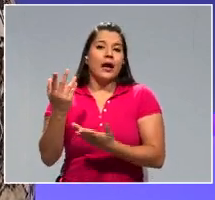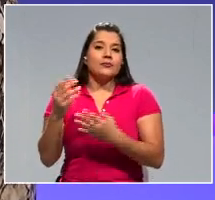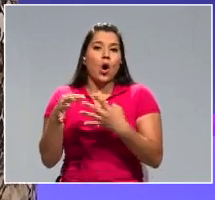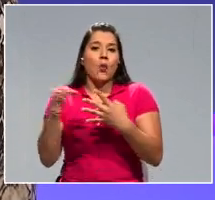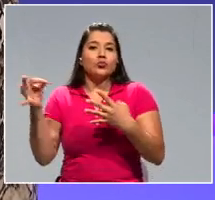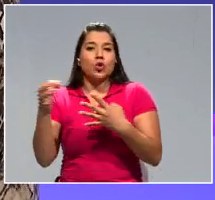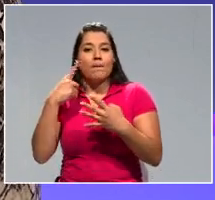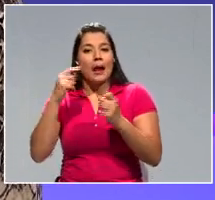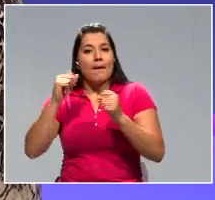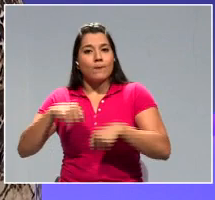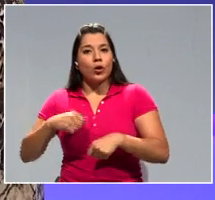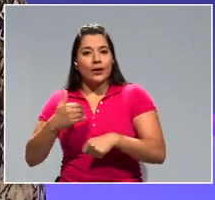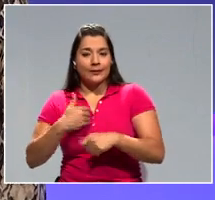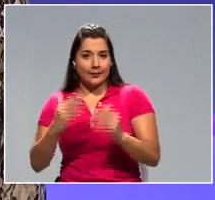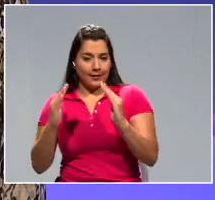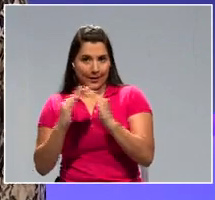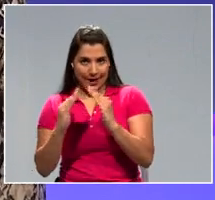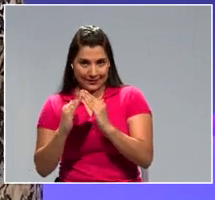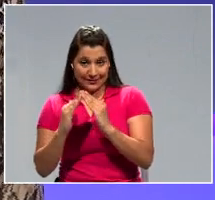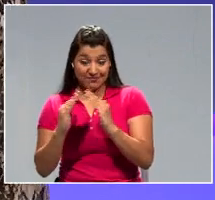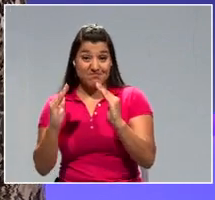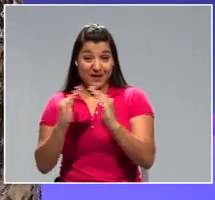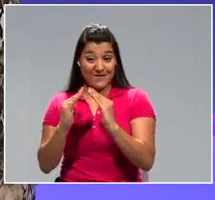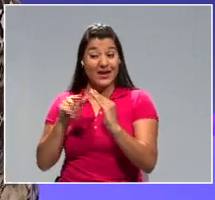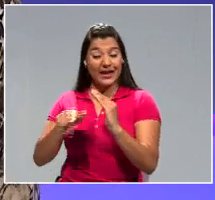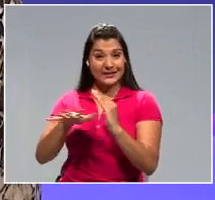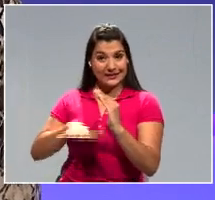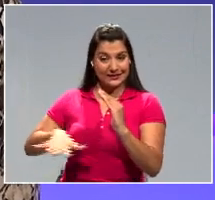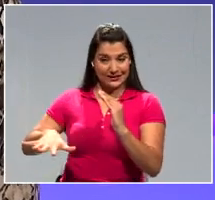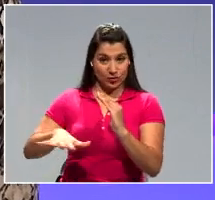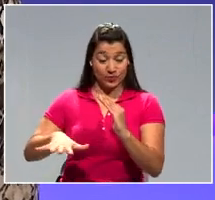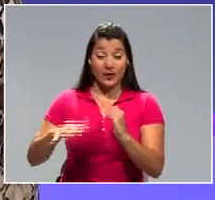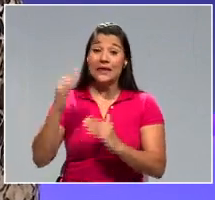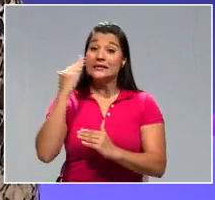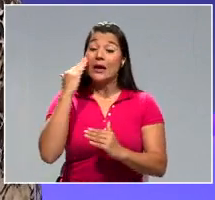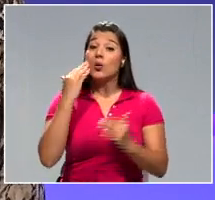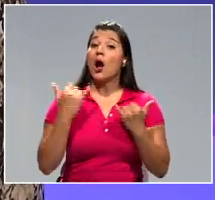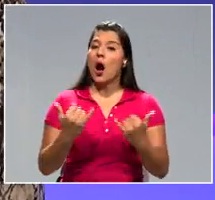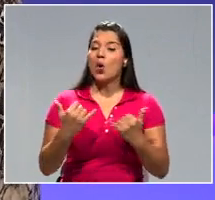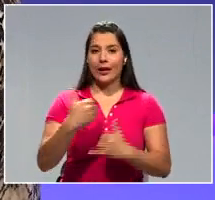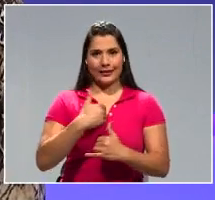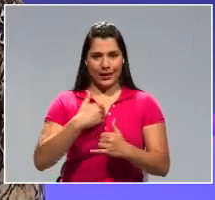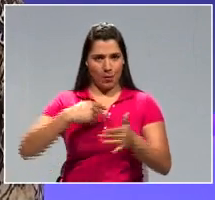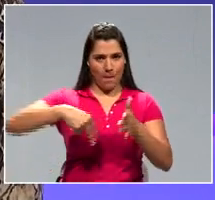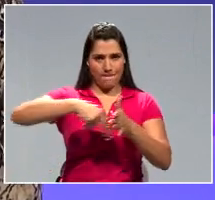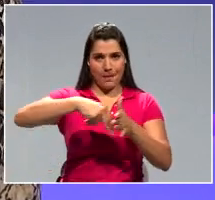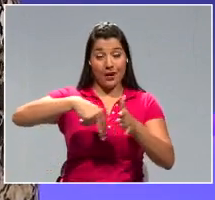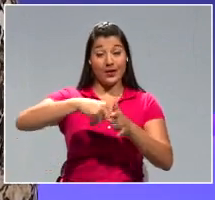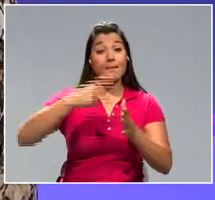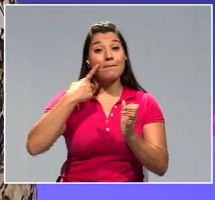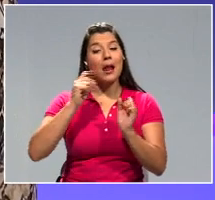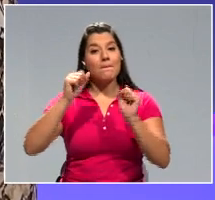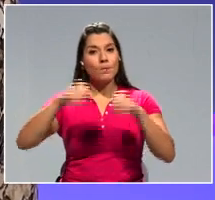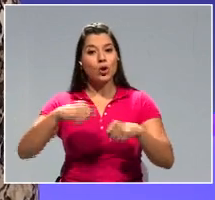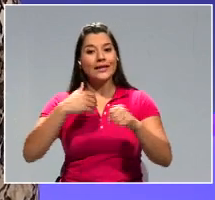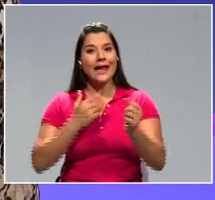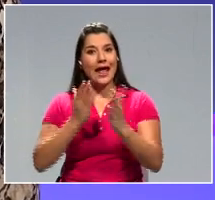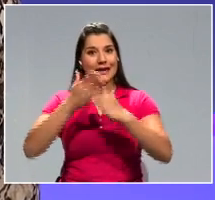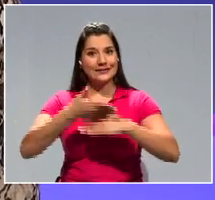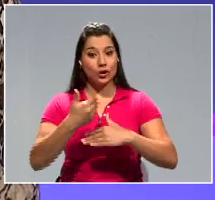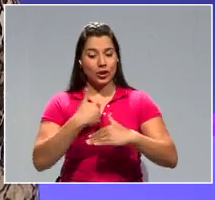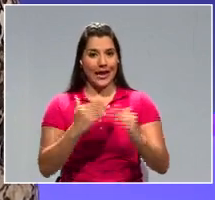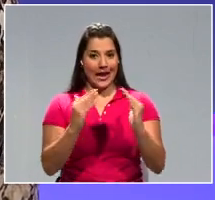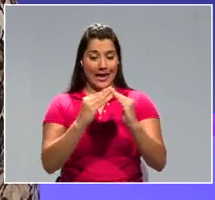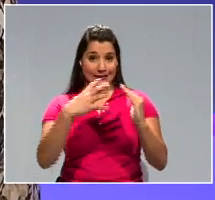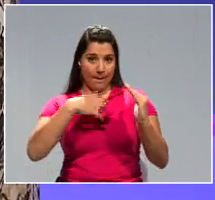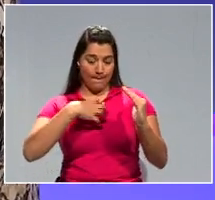necesidades de vivienda. Sabemos que actualmente tenemos barreras para acceder a una vivienda